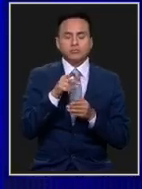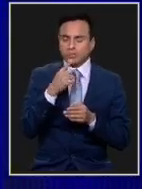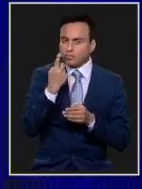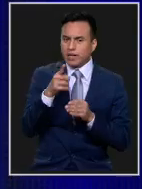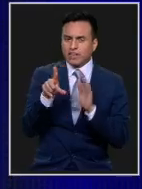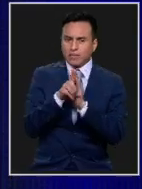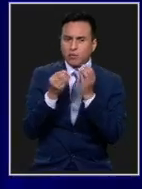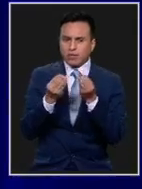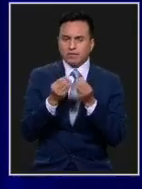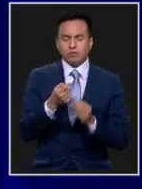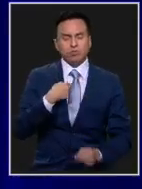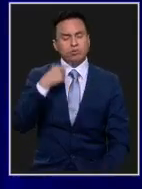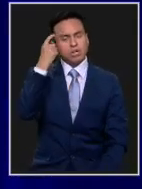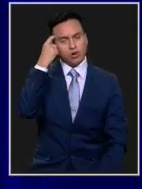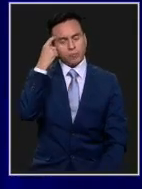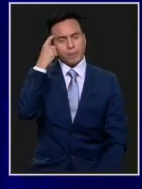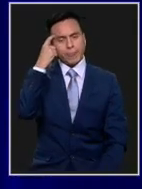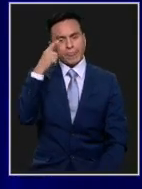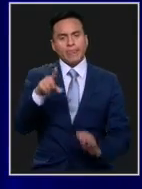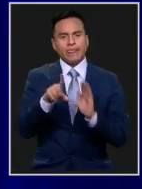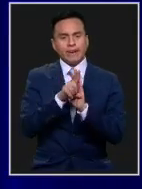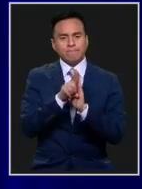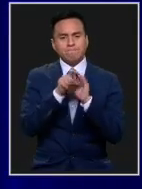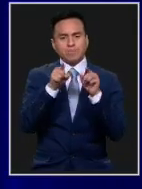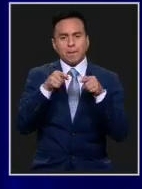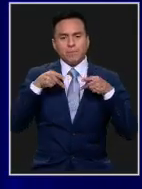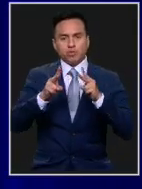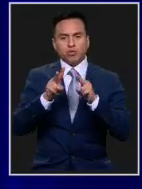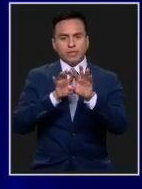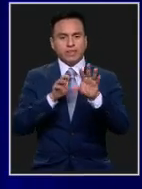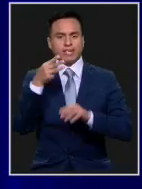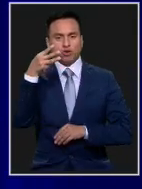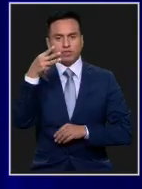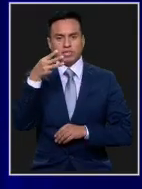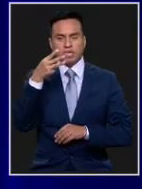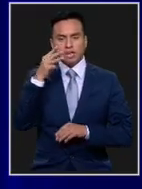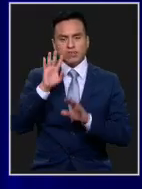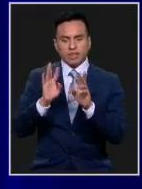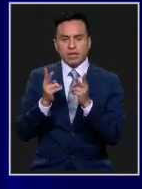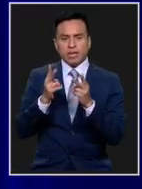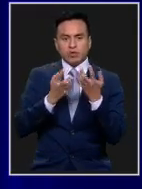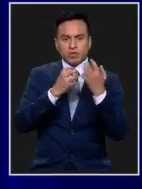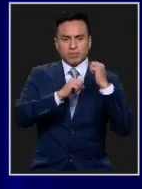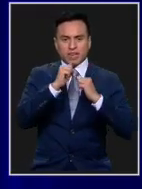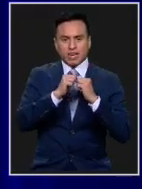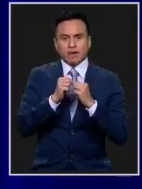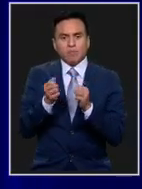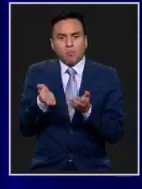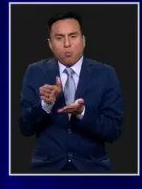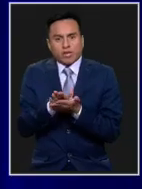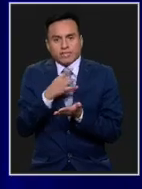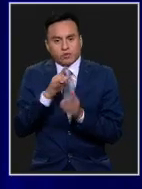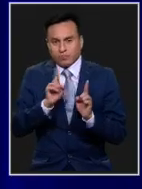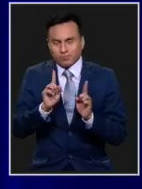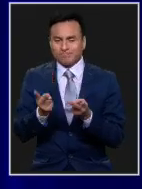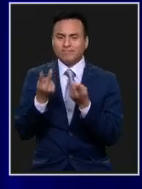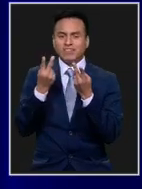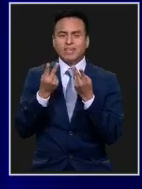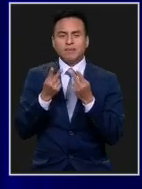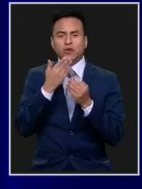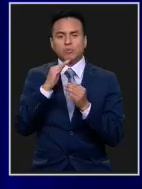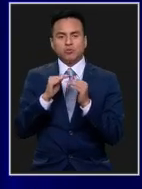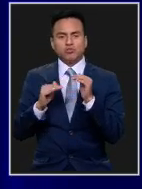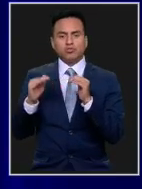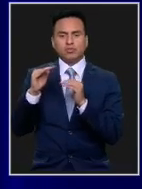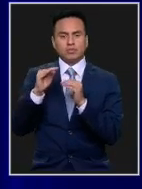una buena ley Yo creo que la ley es una ley que permitió tres cosas evitar que la industria de pesca muriera en Chile mejorar la posición de Los